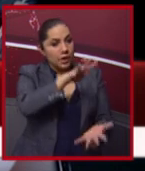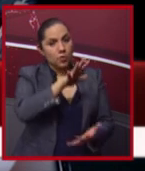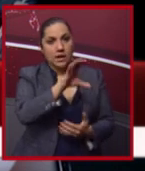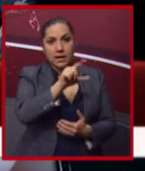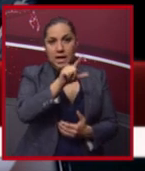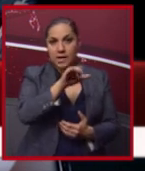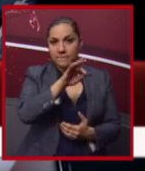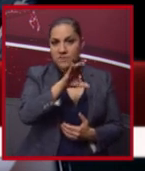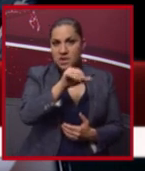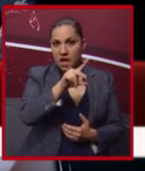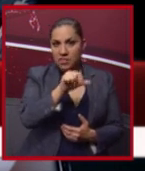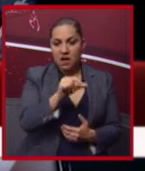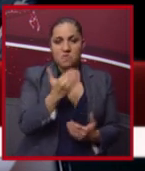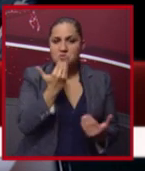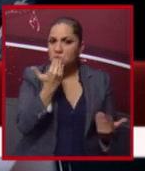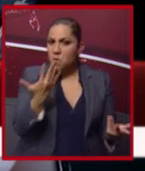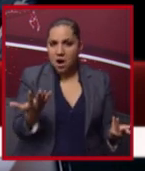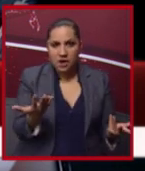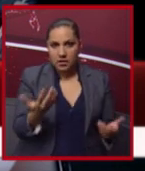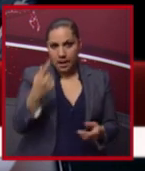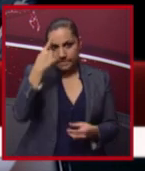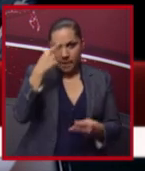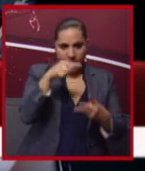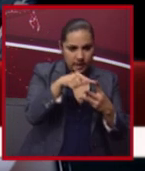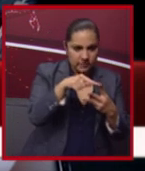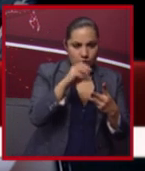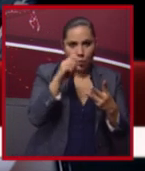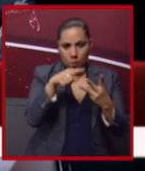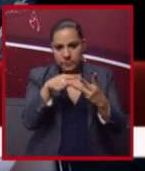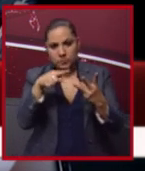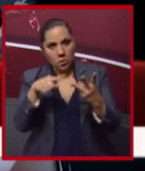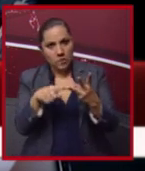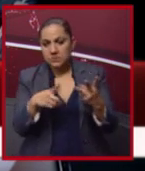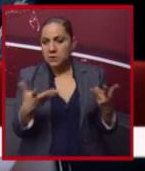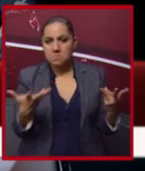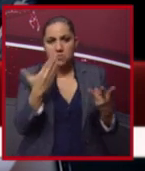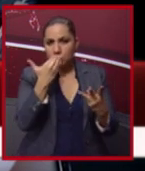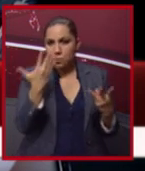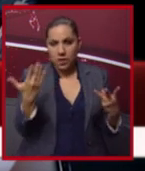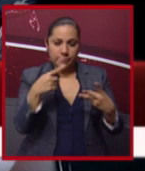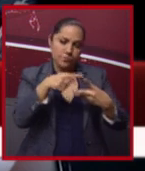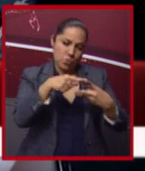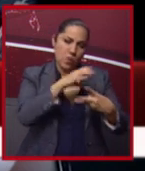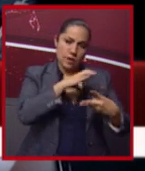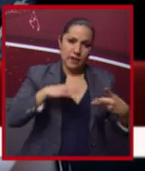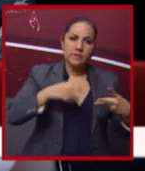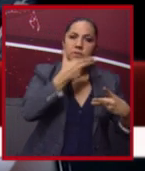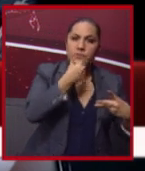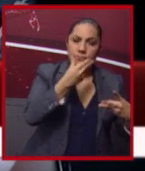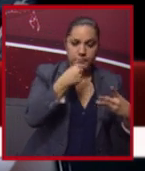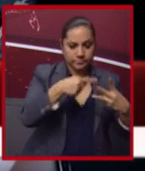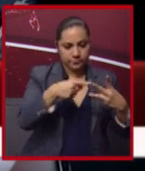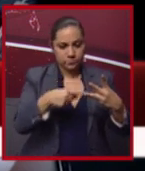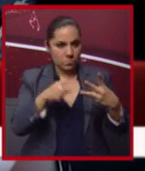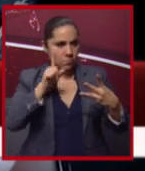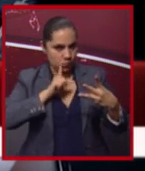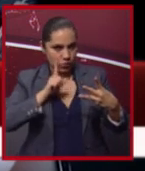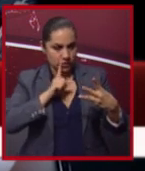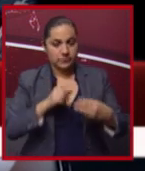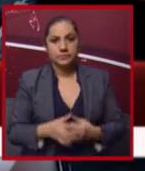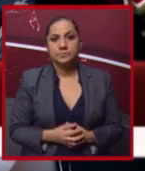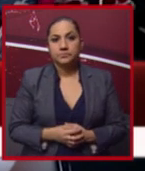calificada para ninguno de los candidatos, del candidato y las candidatas en